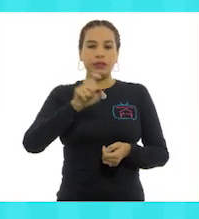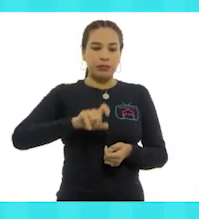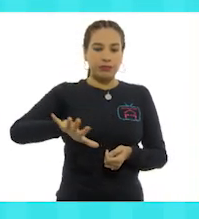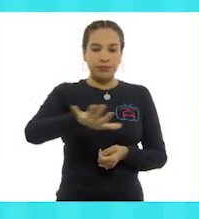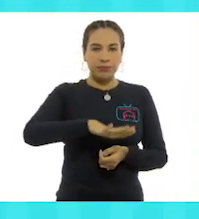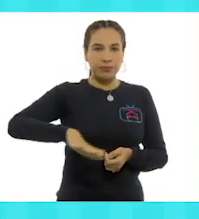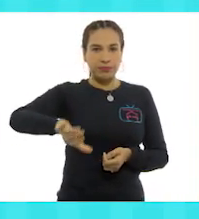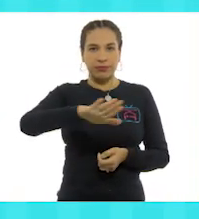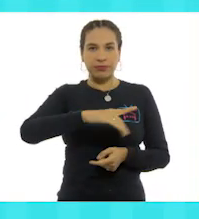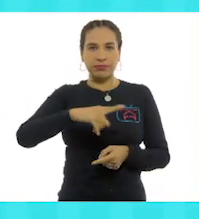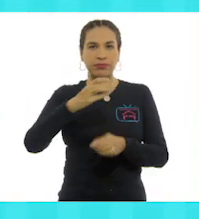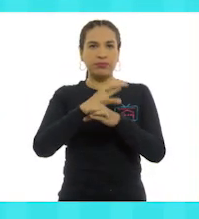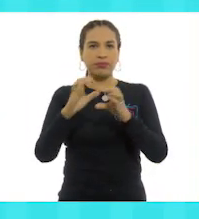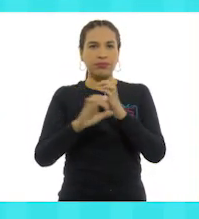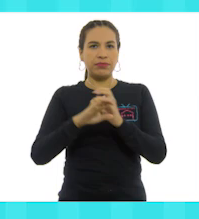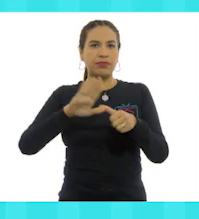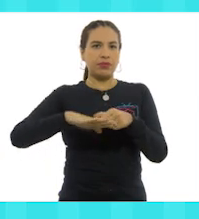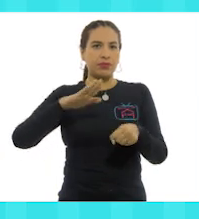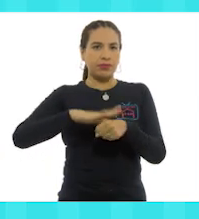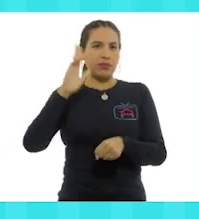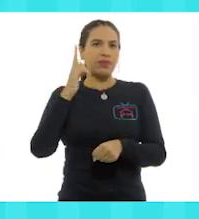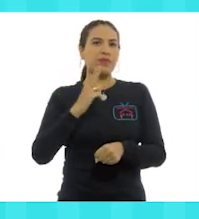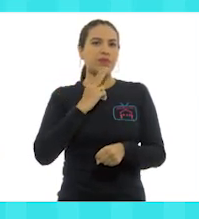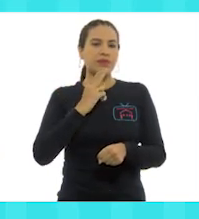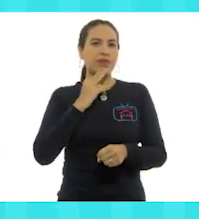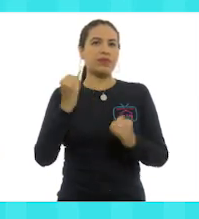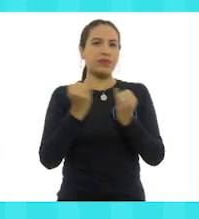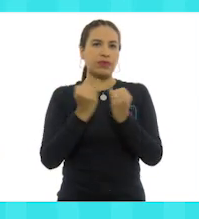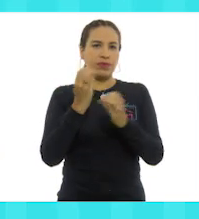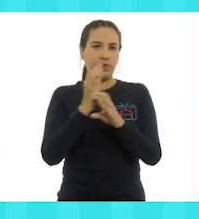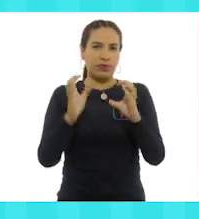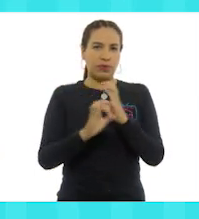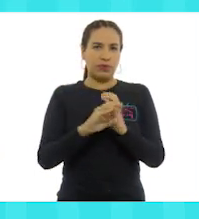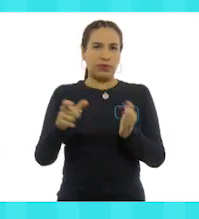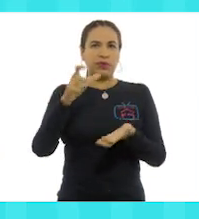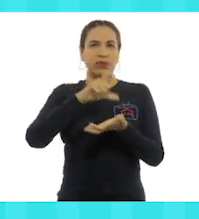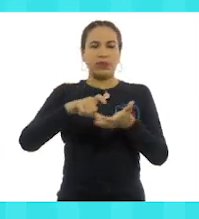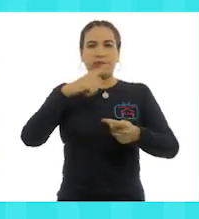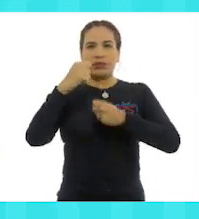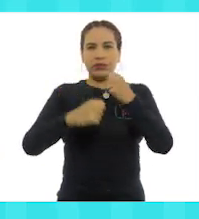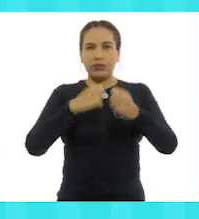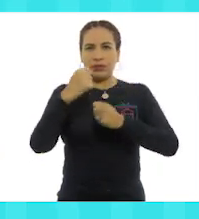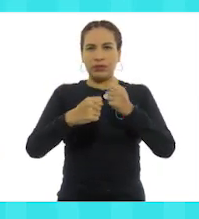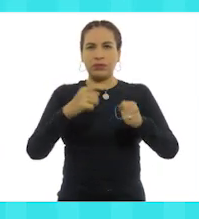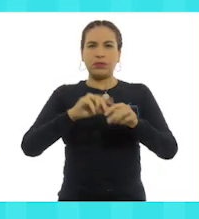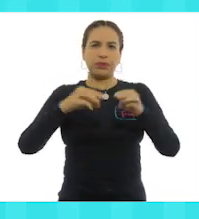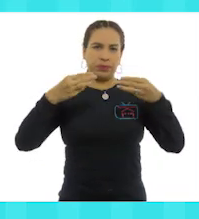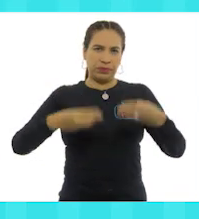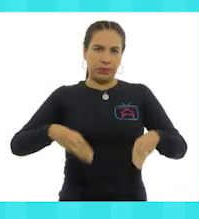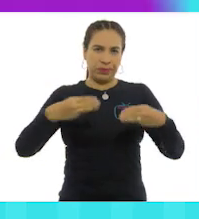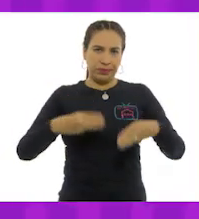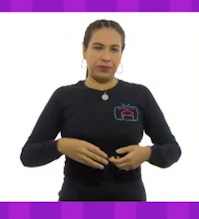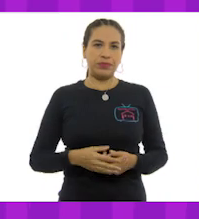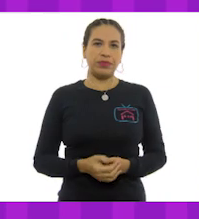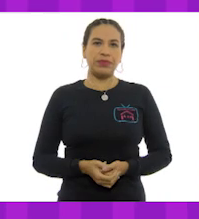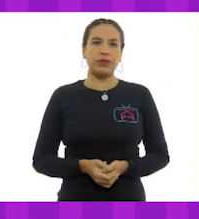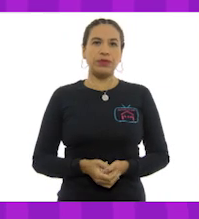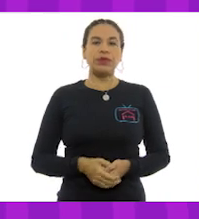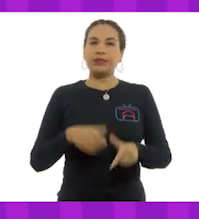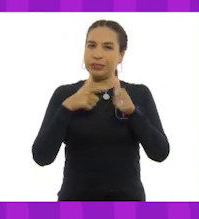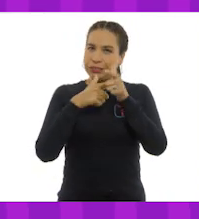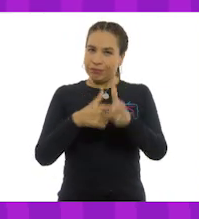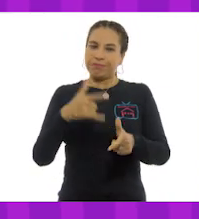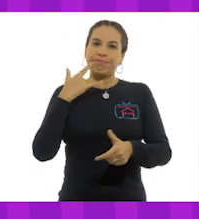Desinfecta las superficies de los objetos que más utilizas. También las cosas que compres en la tienda o en el supermercado.